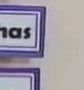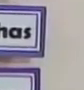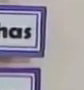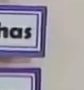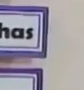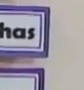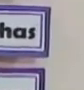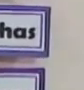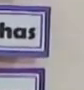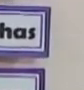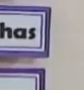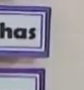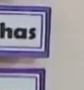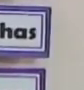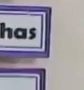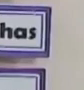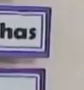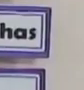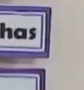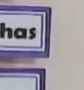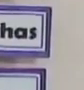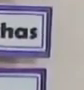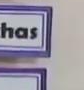esta columna cuál es la que le corresponde.